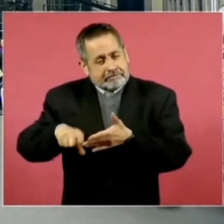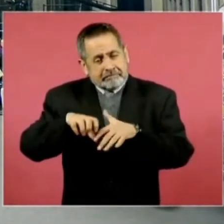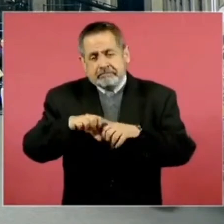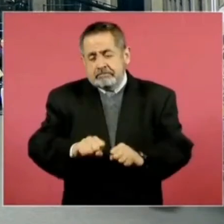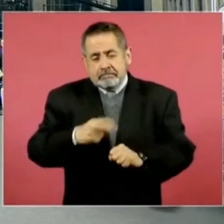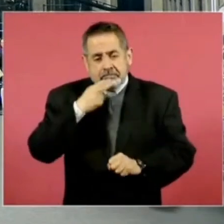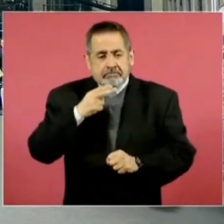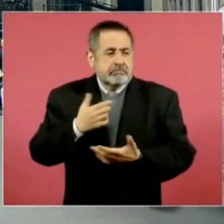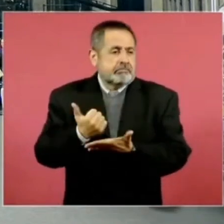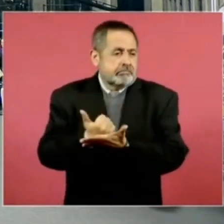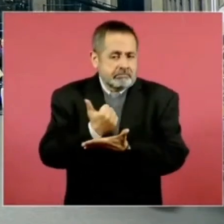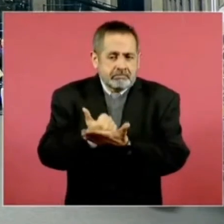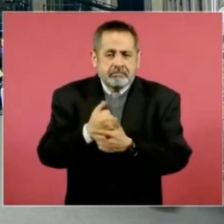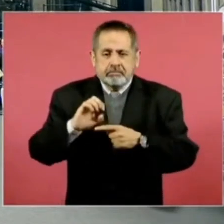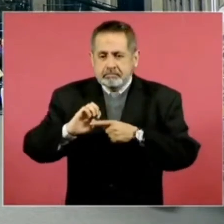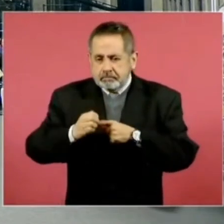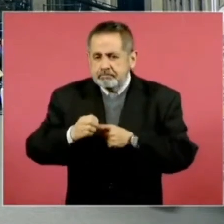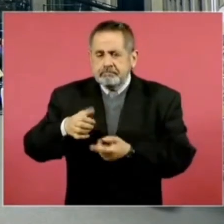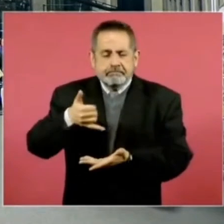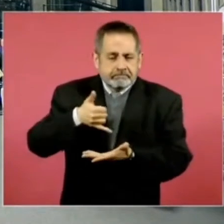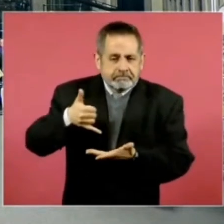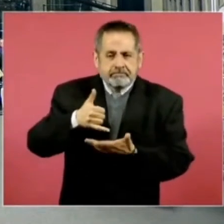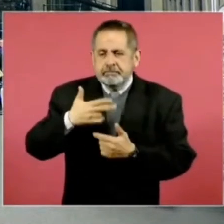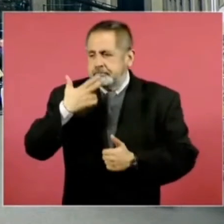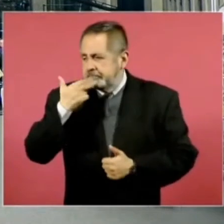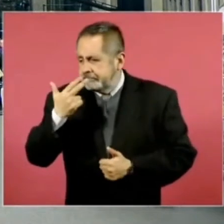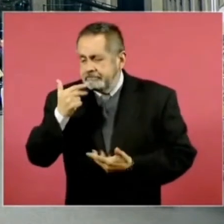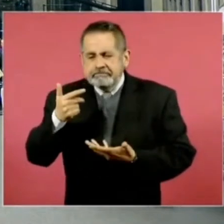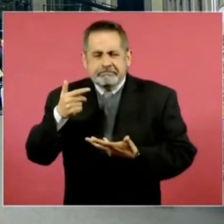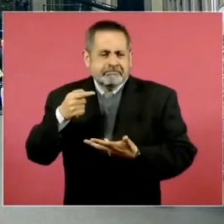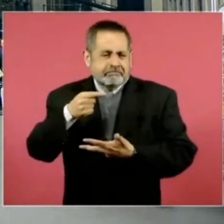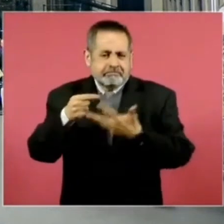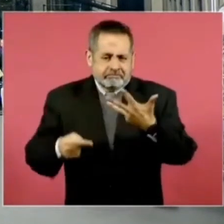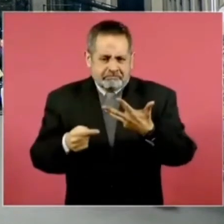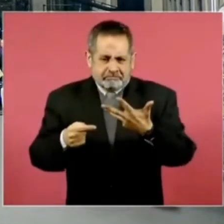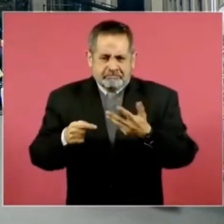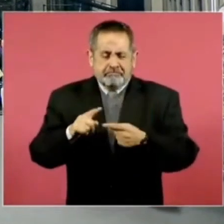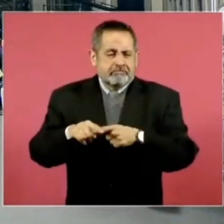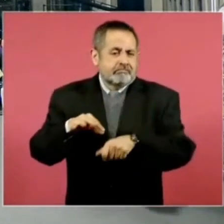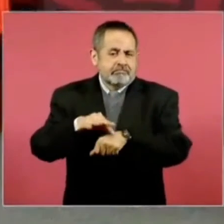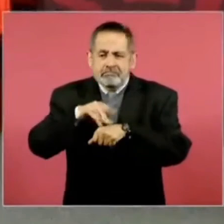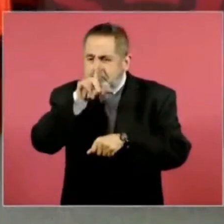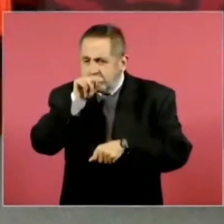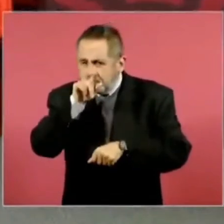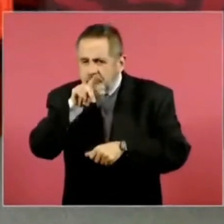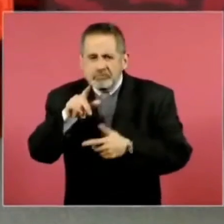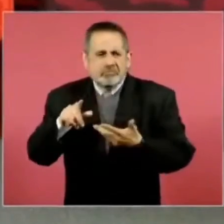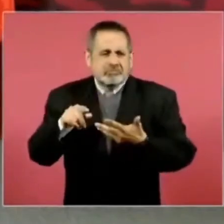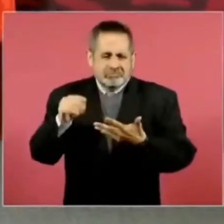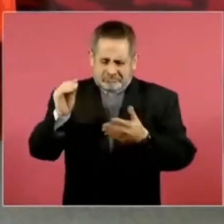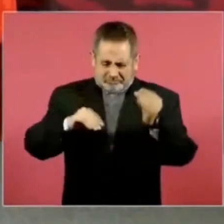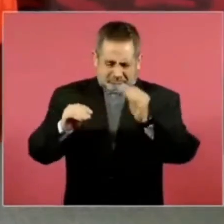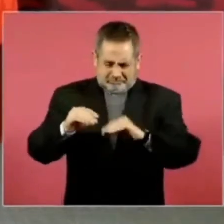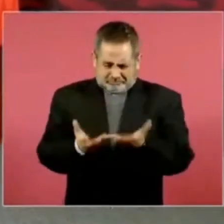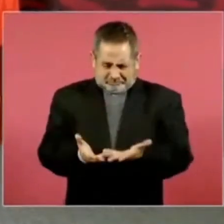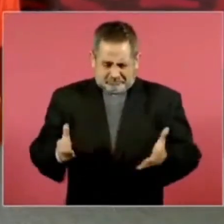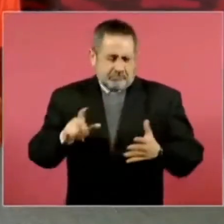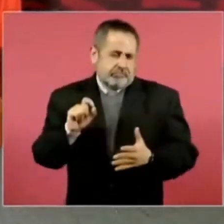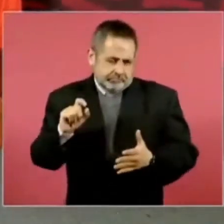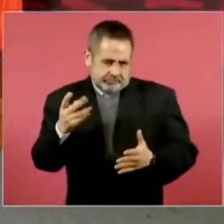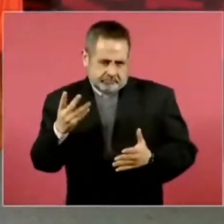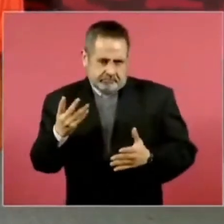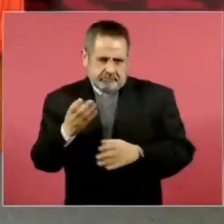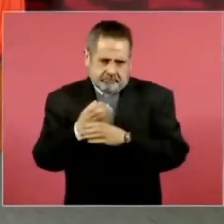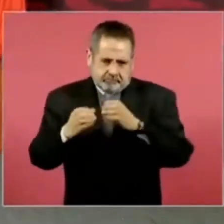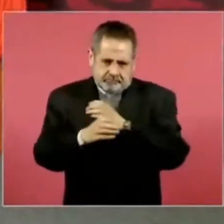Es el arroz, es el frijol, es el aceite, el azúcar, la carne de pollo. Sí.